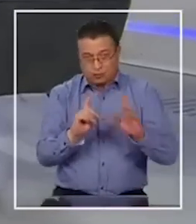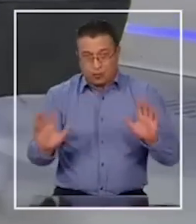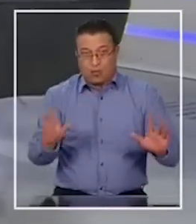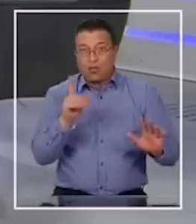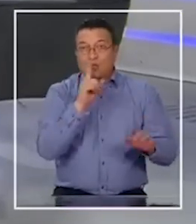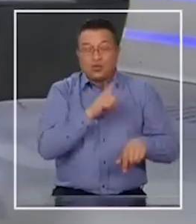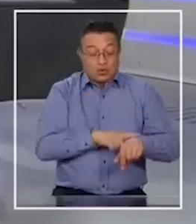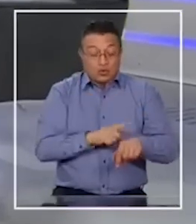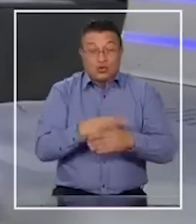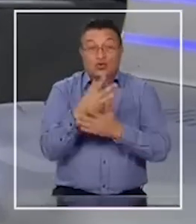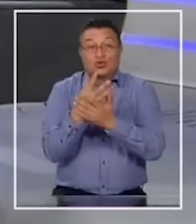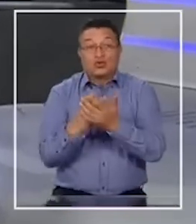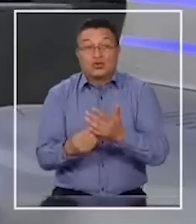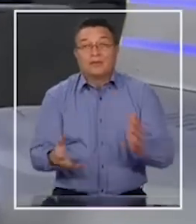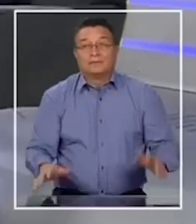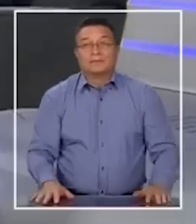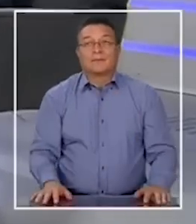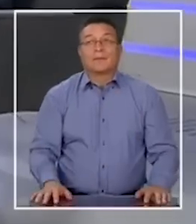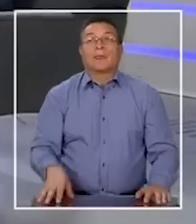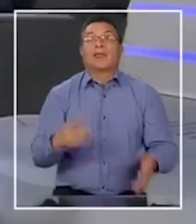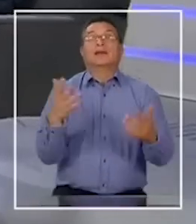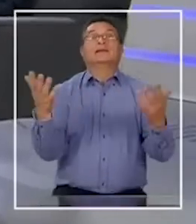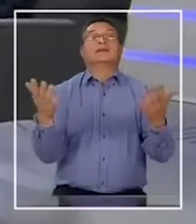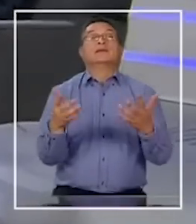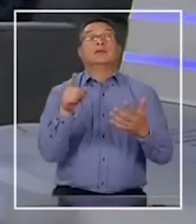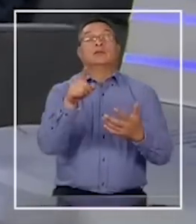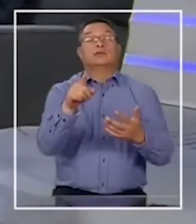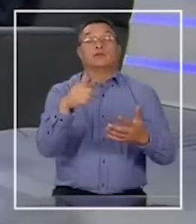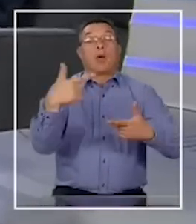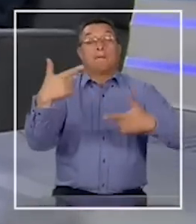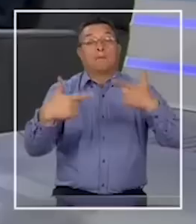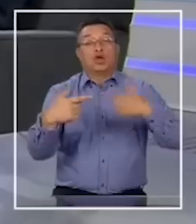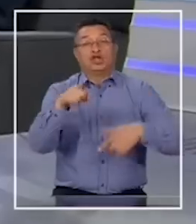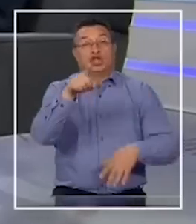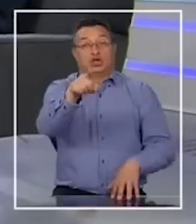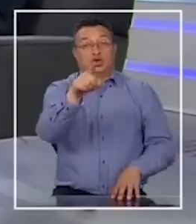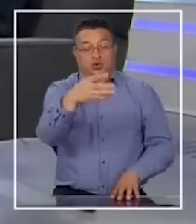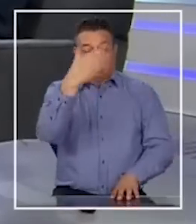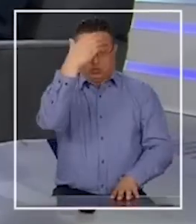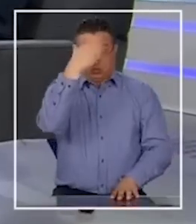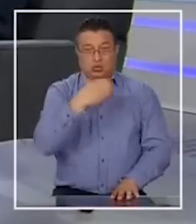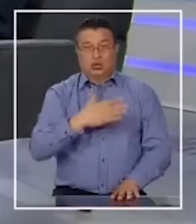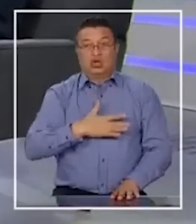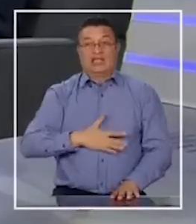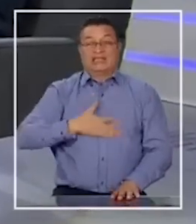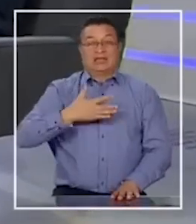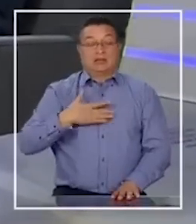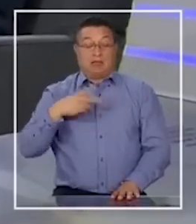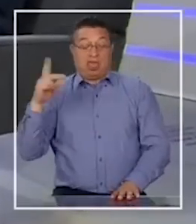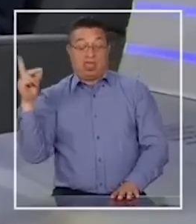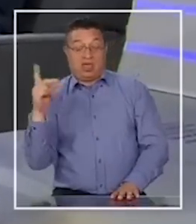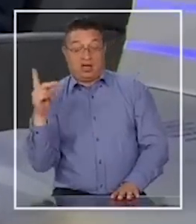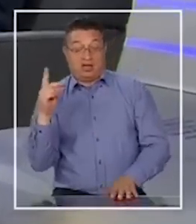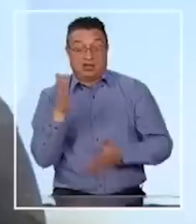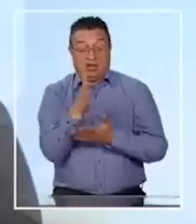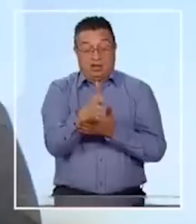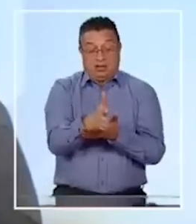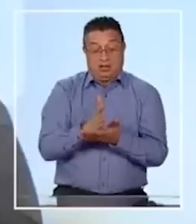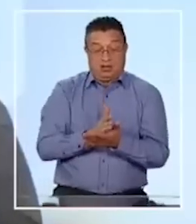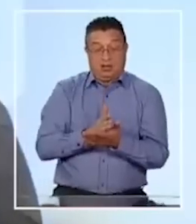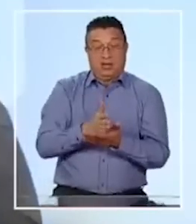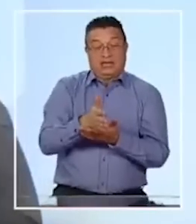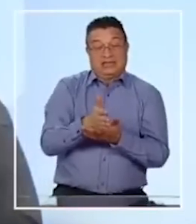en lo político que en los temas de seguridad en qué parte del espectro político se sitúa Rodolfo Carter es de derecha es de centro